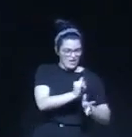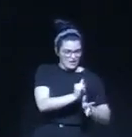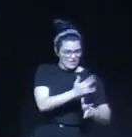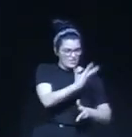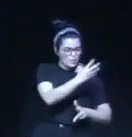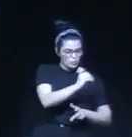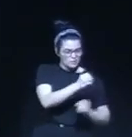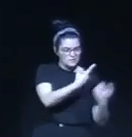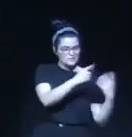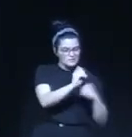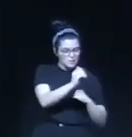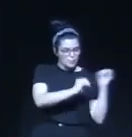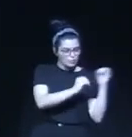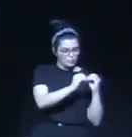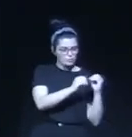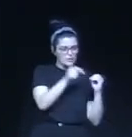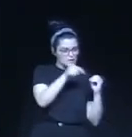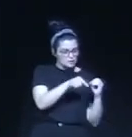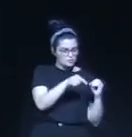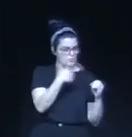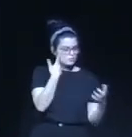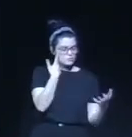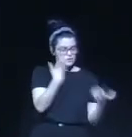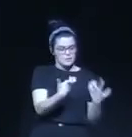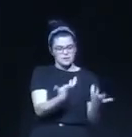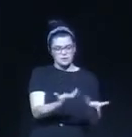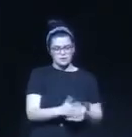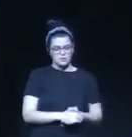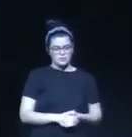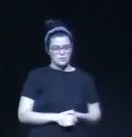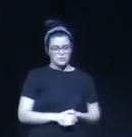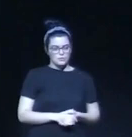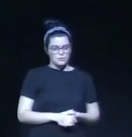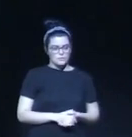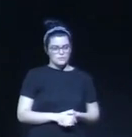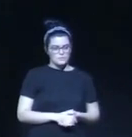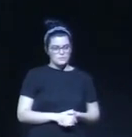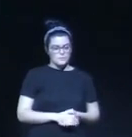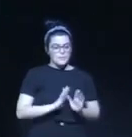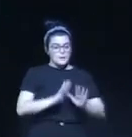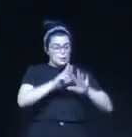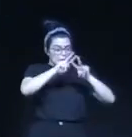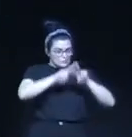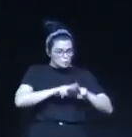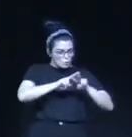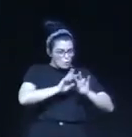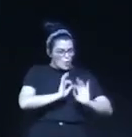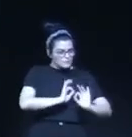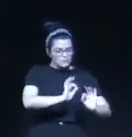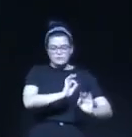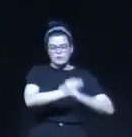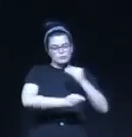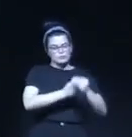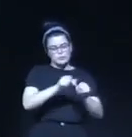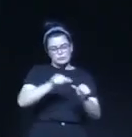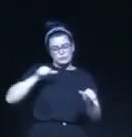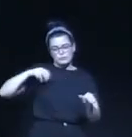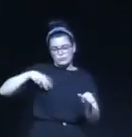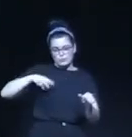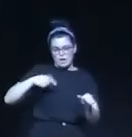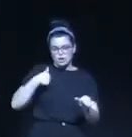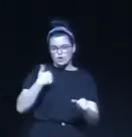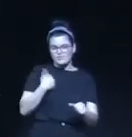60%. Entonces, eso es muy significativo, pero nunca se ha hecho un estudio específico. Yo me he dedicado durante